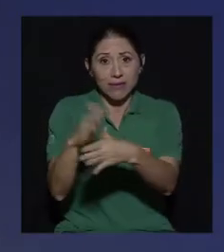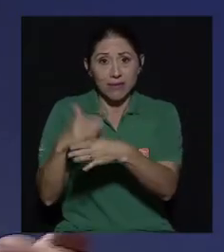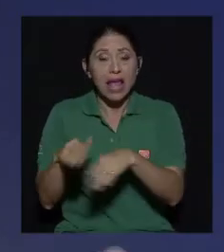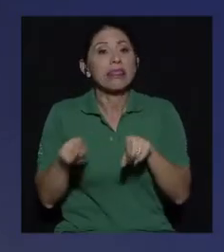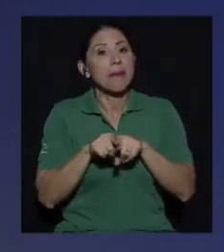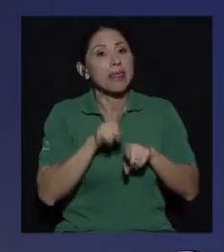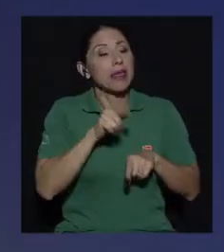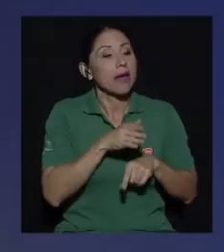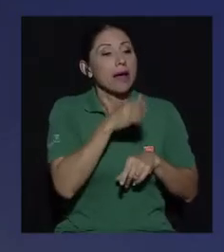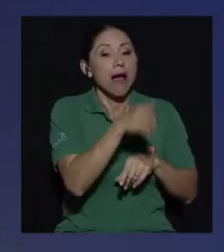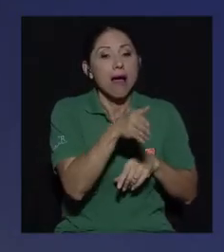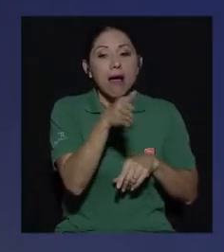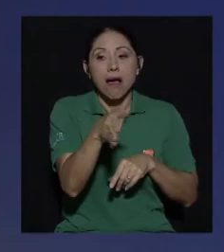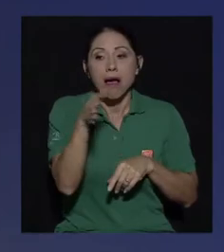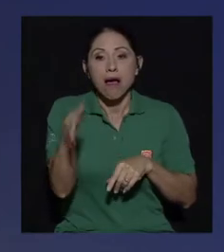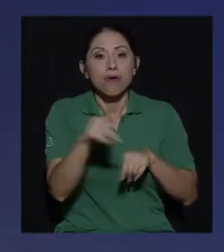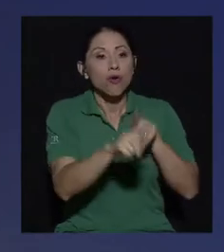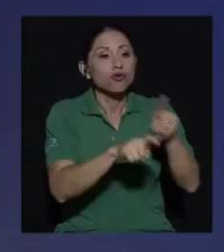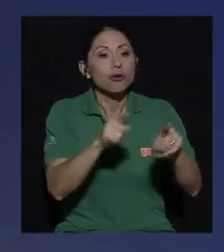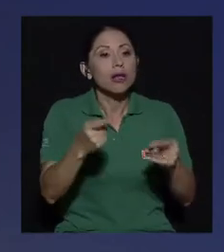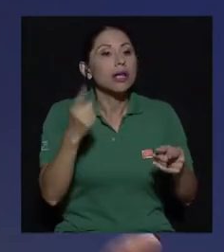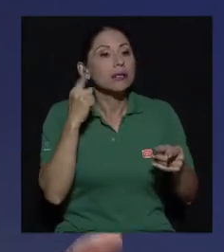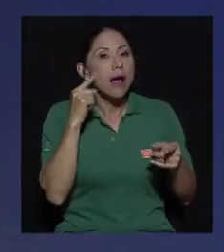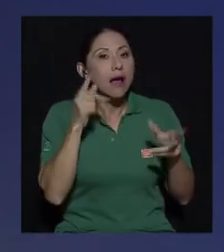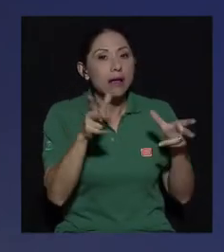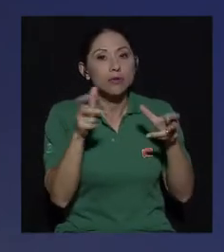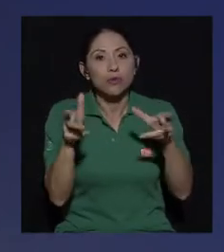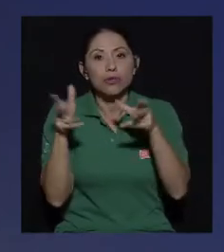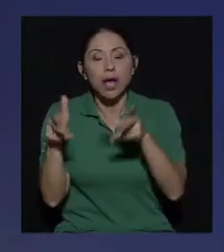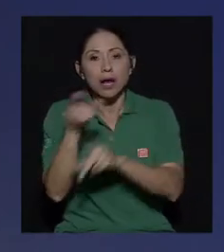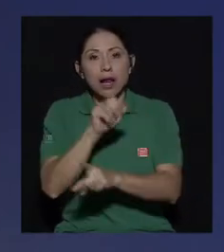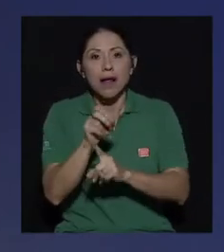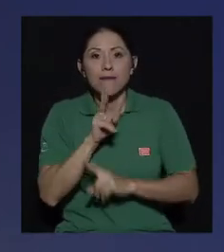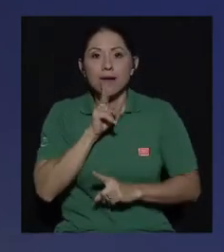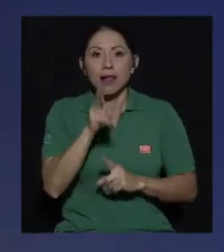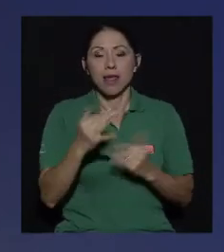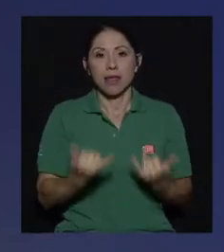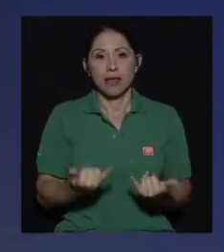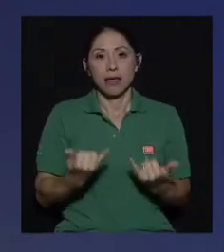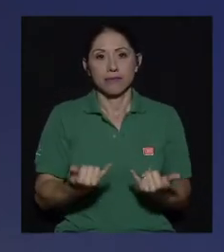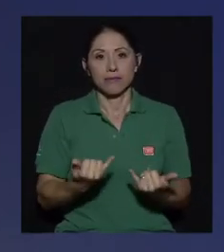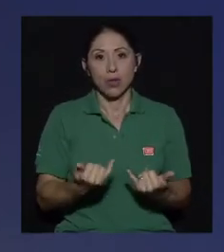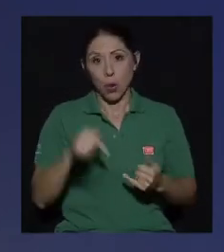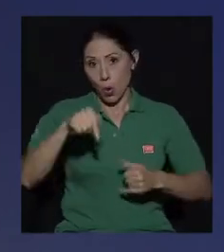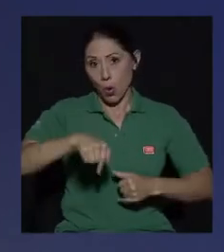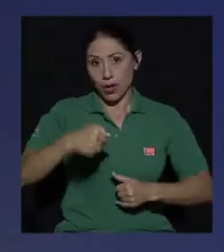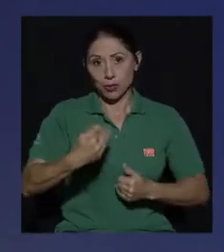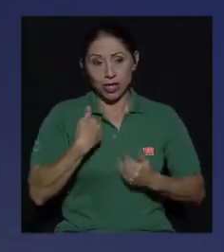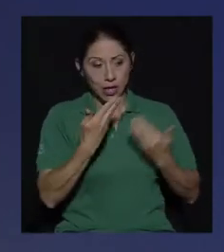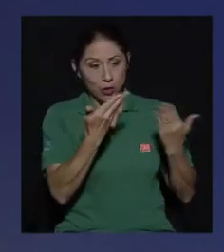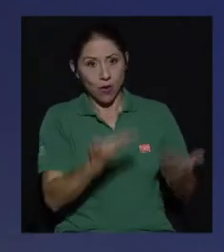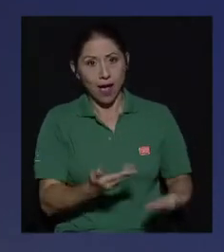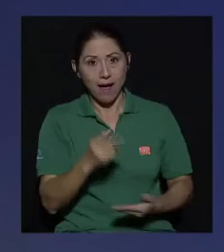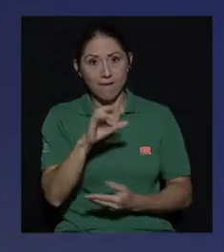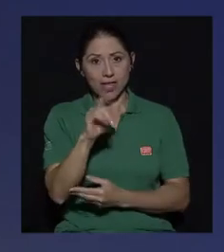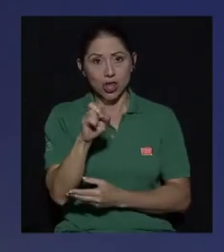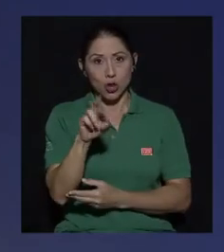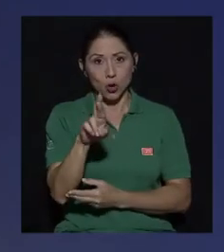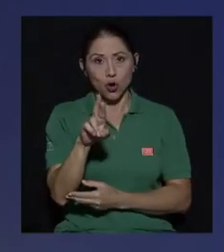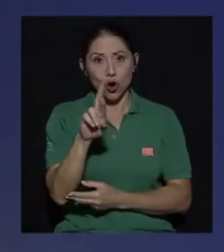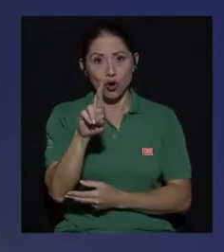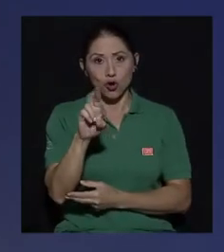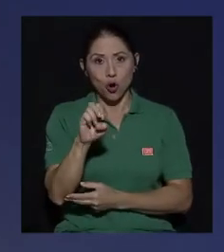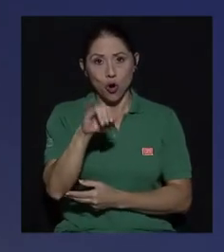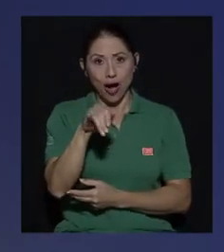sectores hacer las consultorías respectivas para escuchar algo de la realidad que tenemos hemos tenido el día de hoy a don víctor